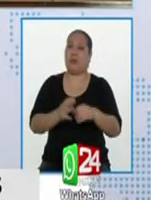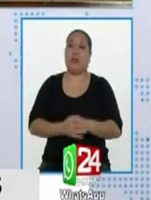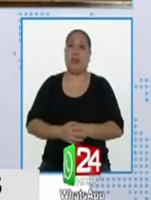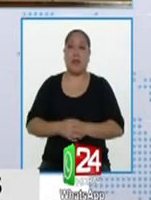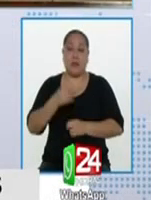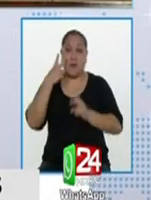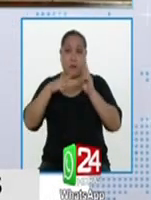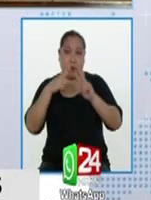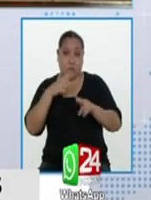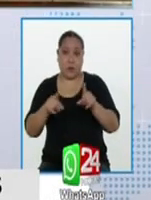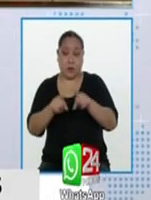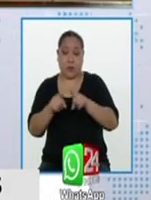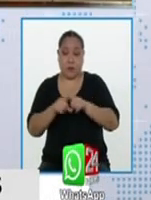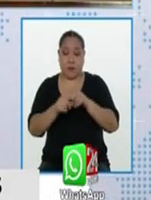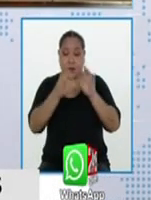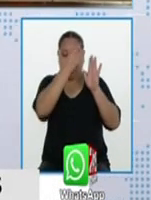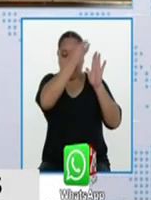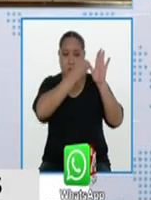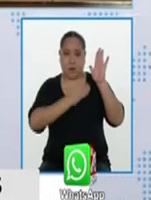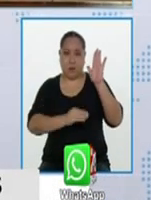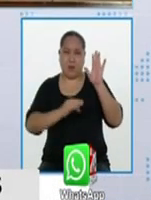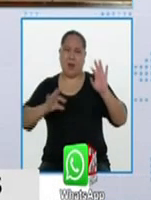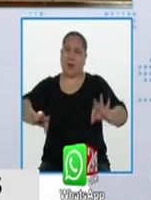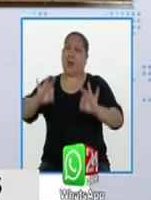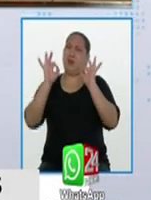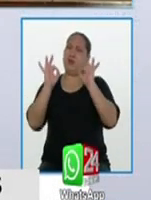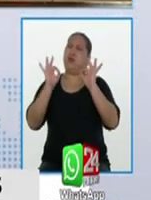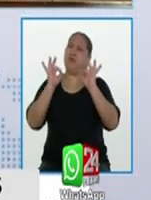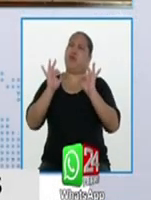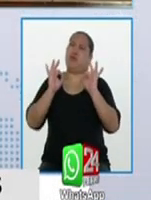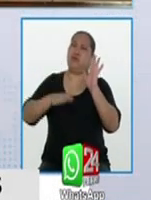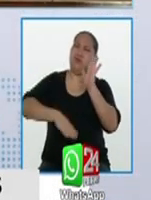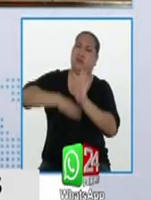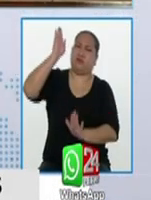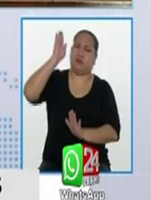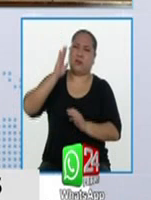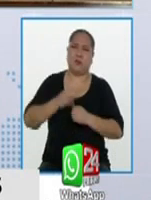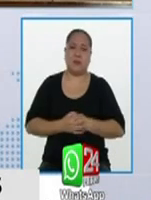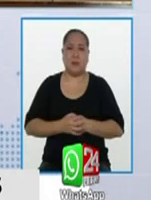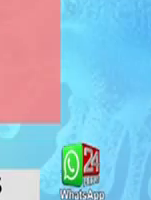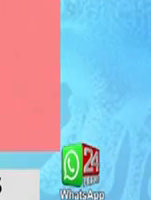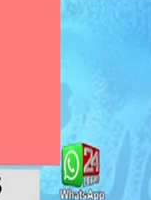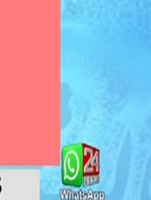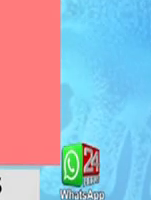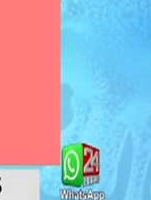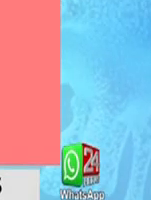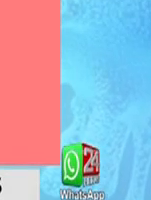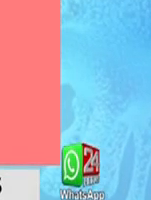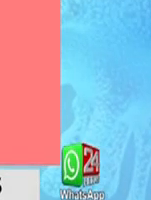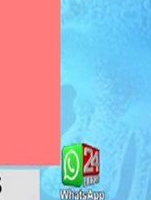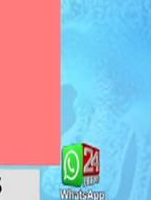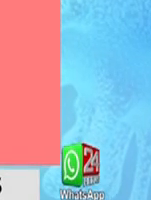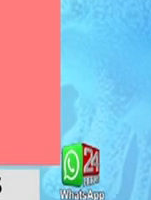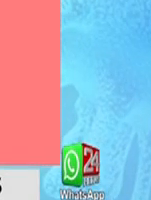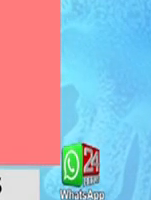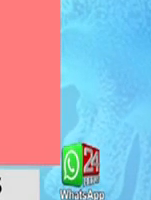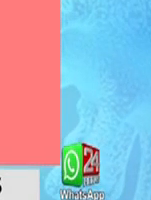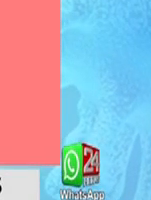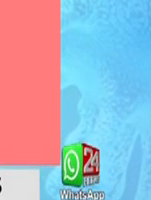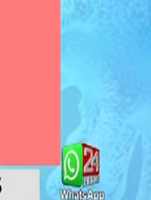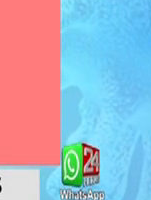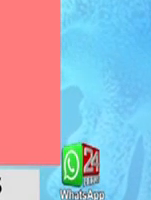gobierno dividió a las regiones en tres niveles, dependiendo del riesgo de contagio. Las regiones con alerta